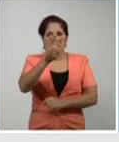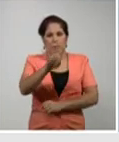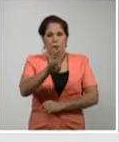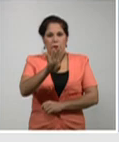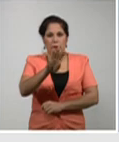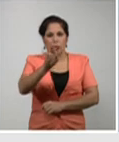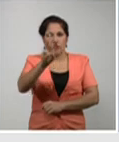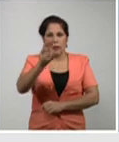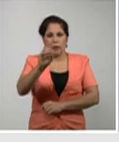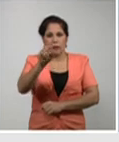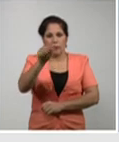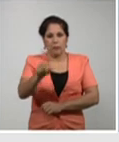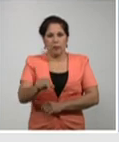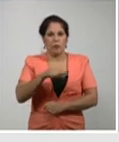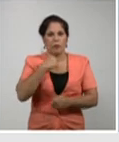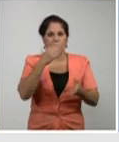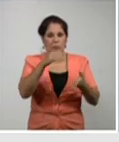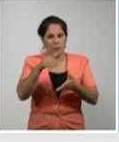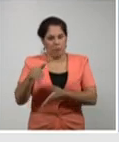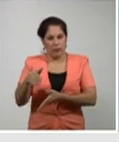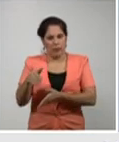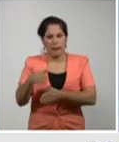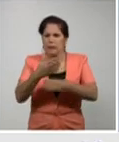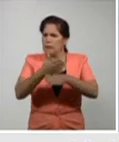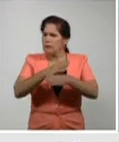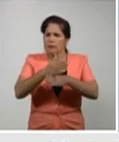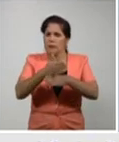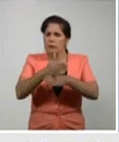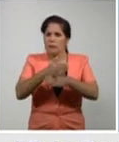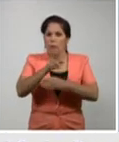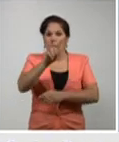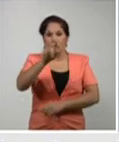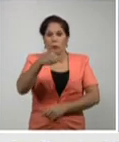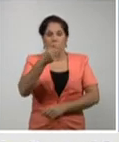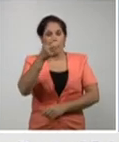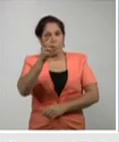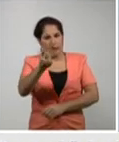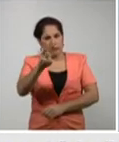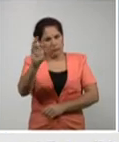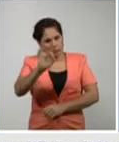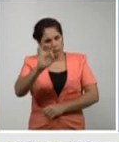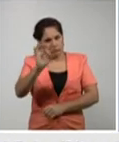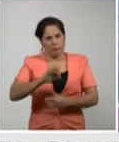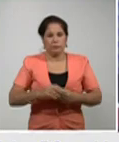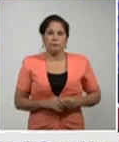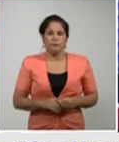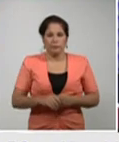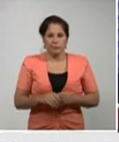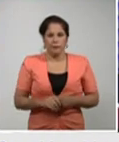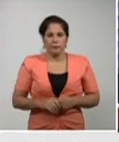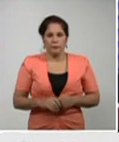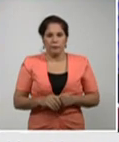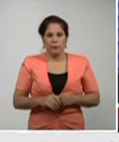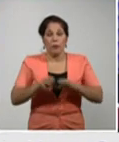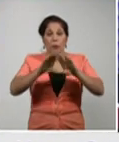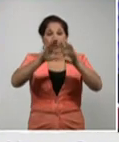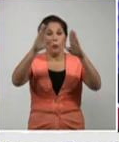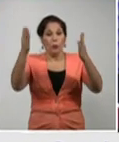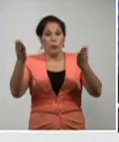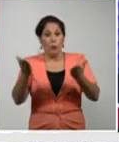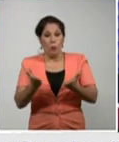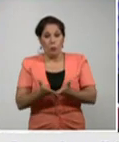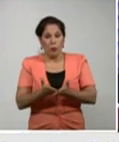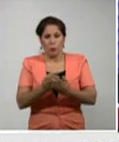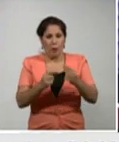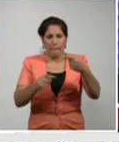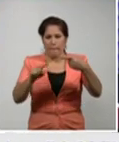959.430 fallecidos, que eso da una letalidad del 2,3%. En el mundo sigue encabezando la lista